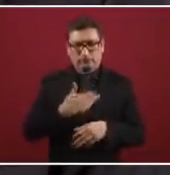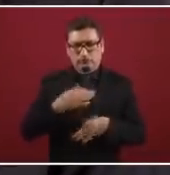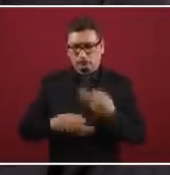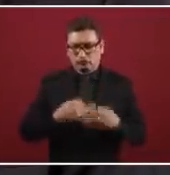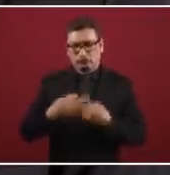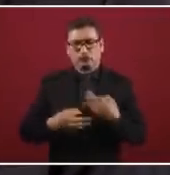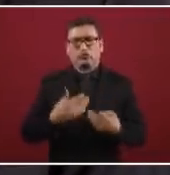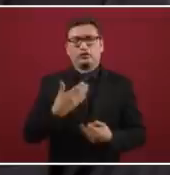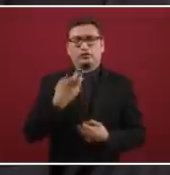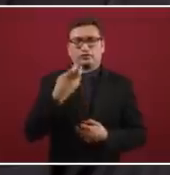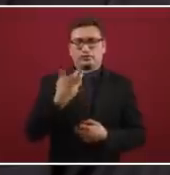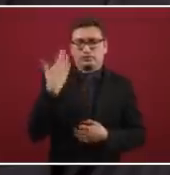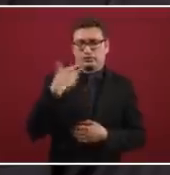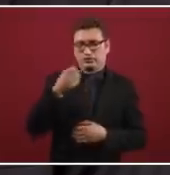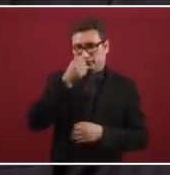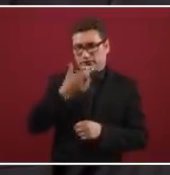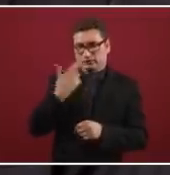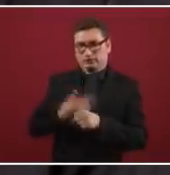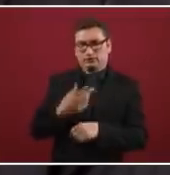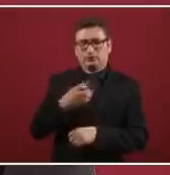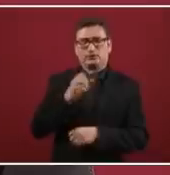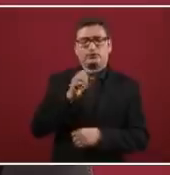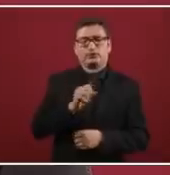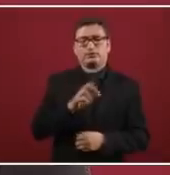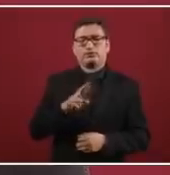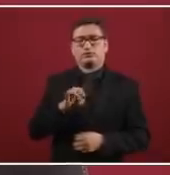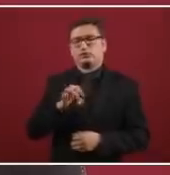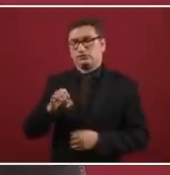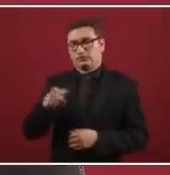el secretario de Relaciones Exteriores